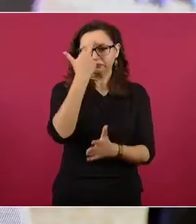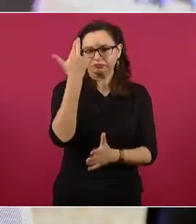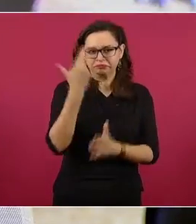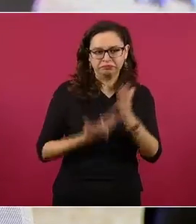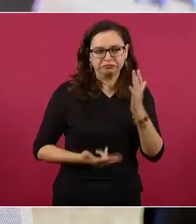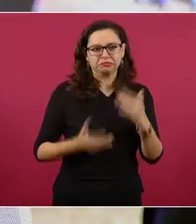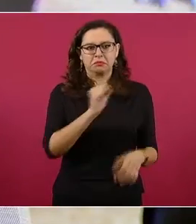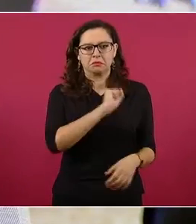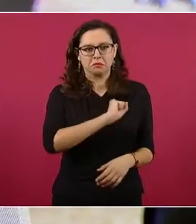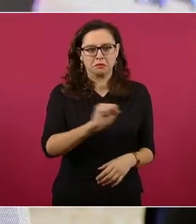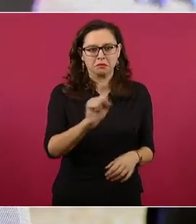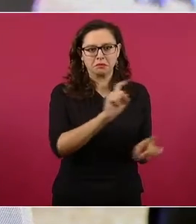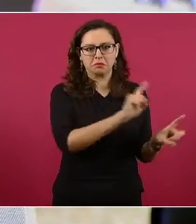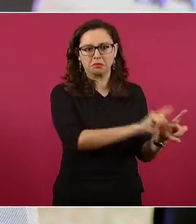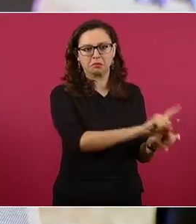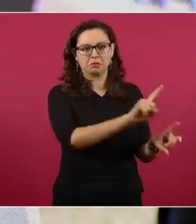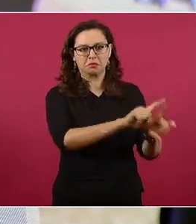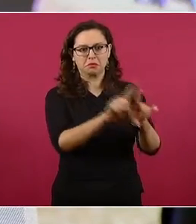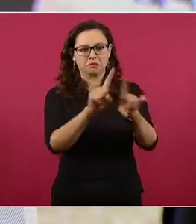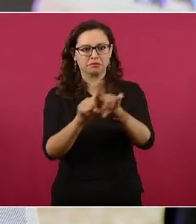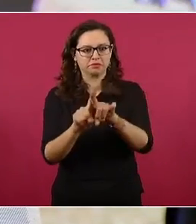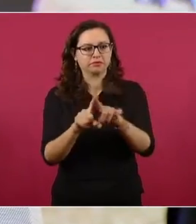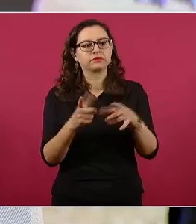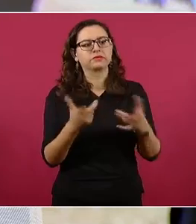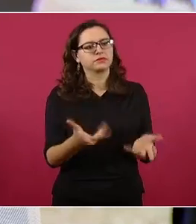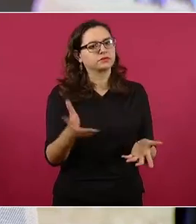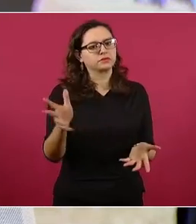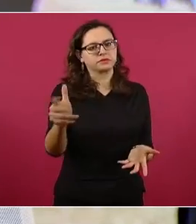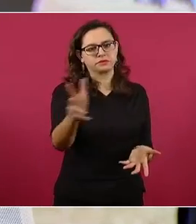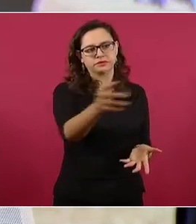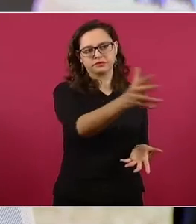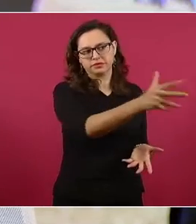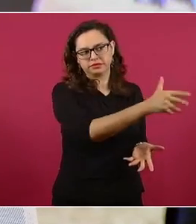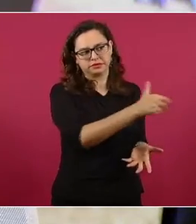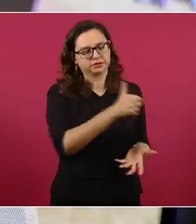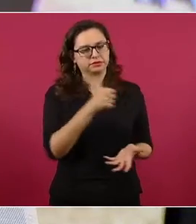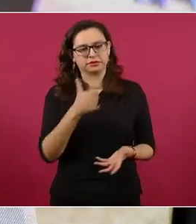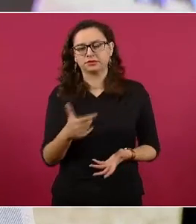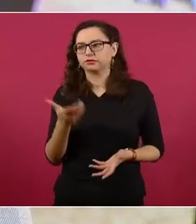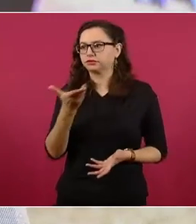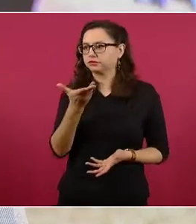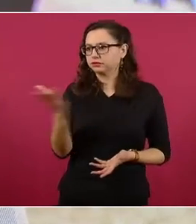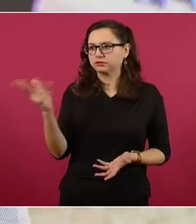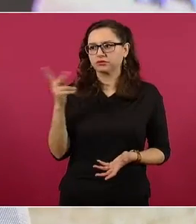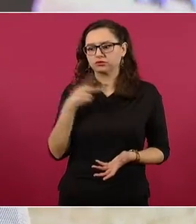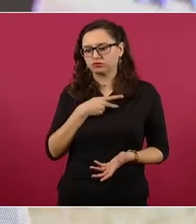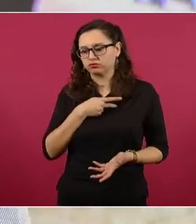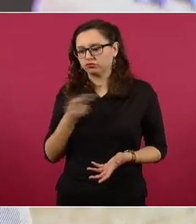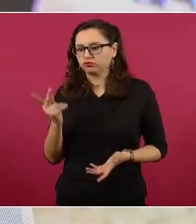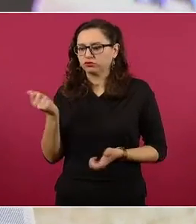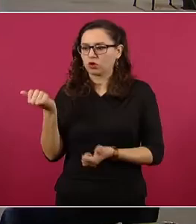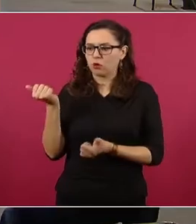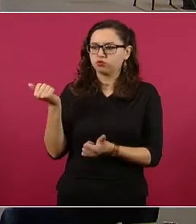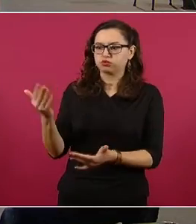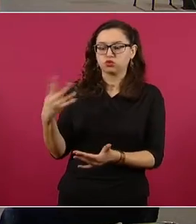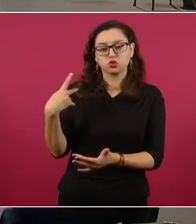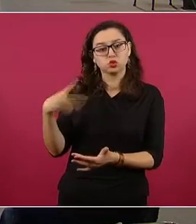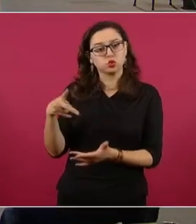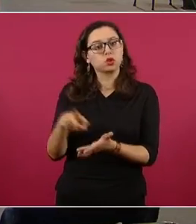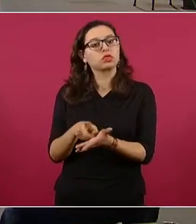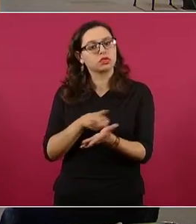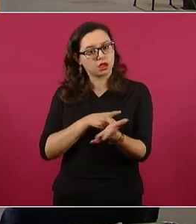más vulnerable de forma gratuita, devolviéndoles lo que por derecho